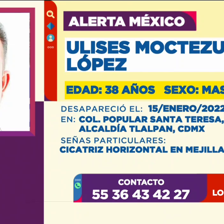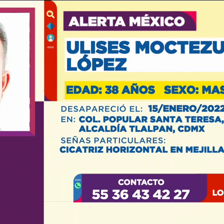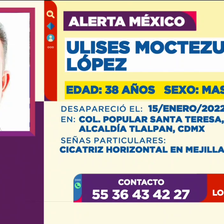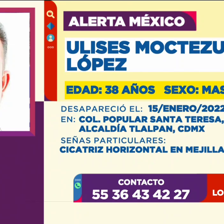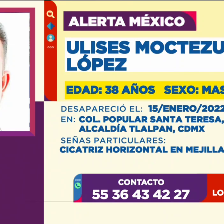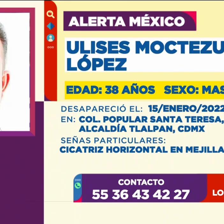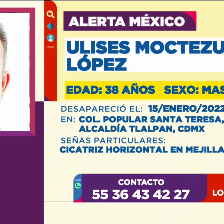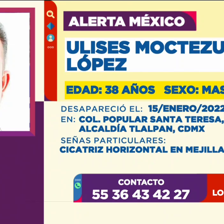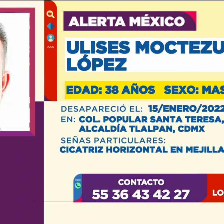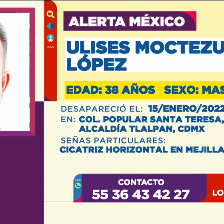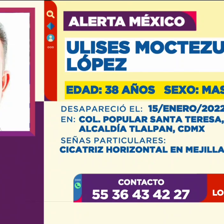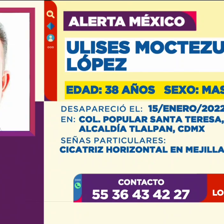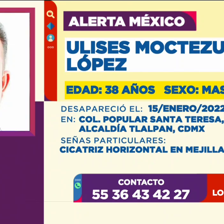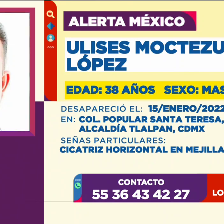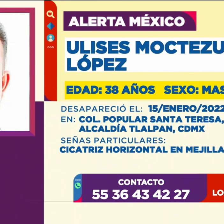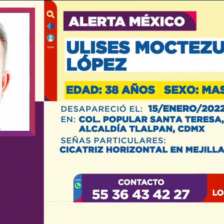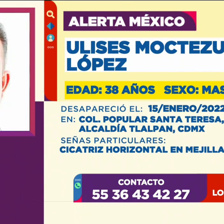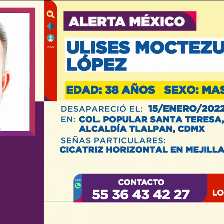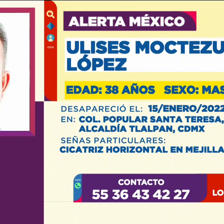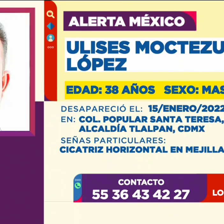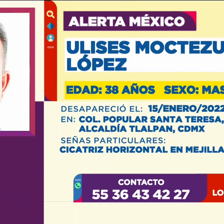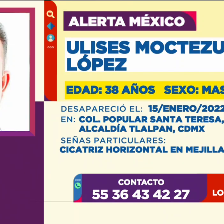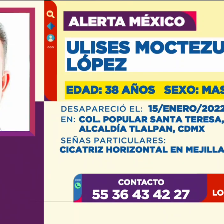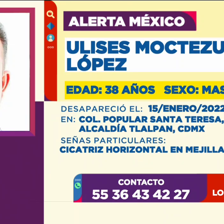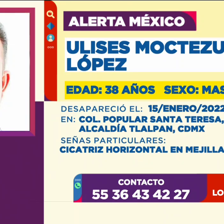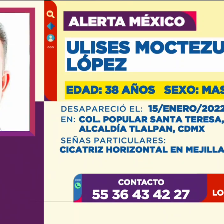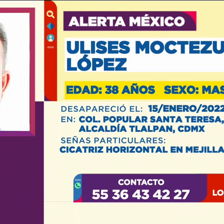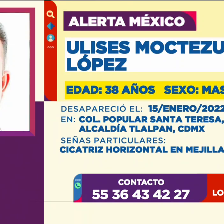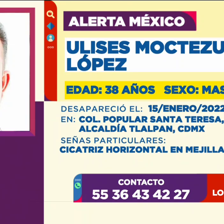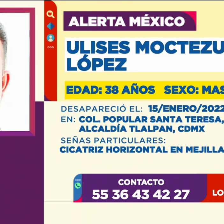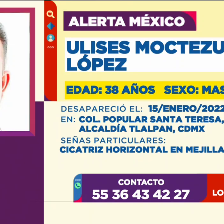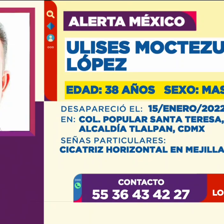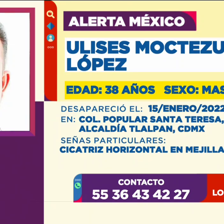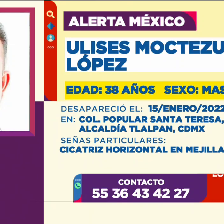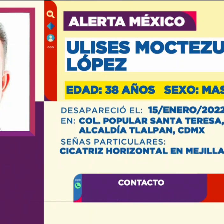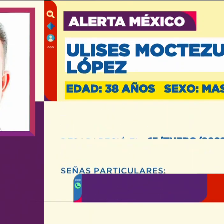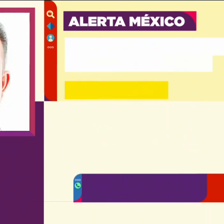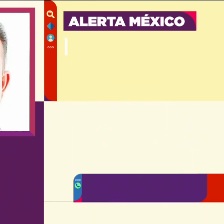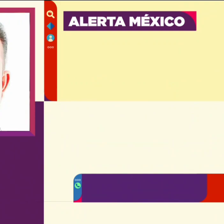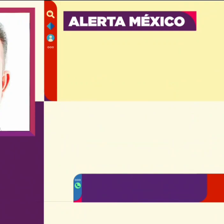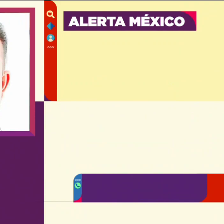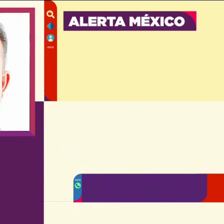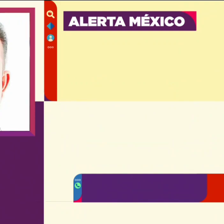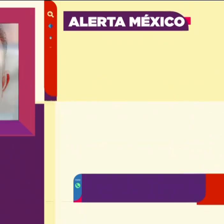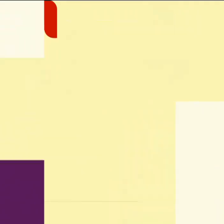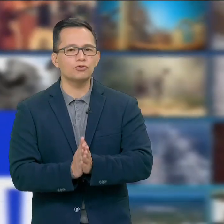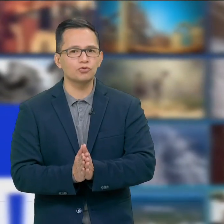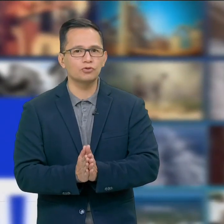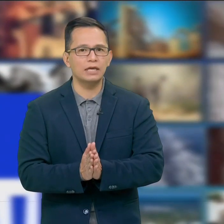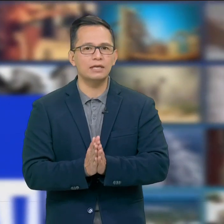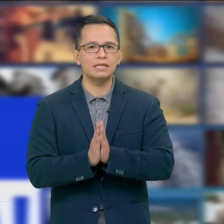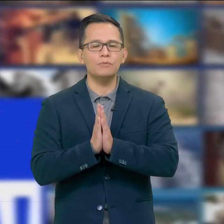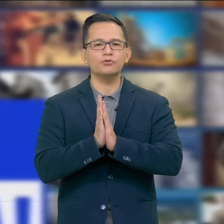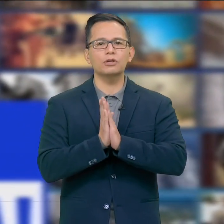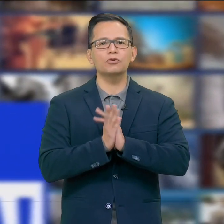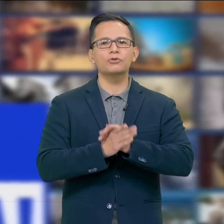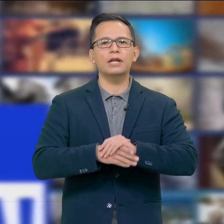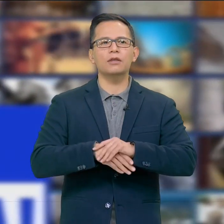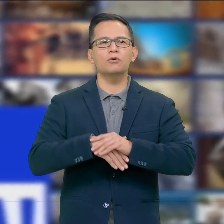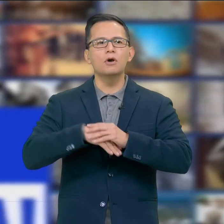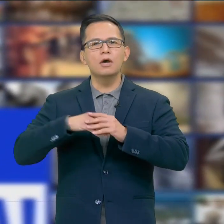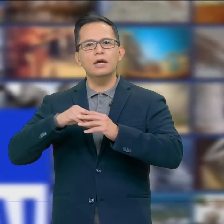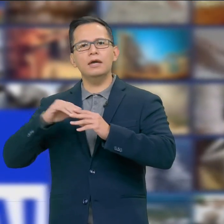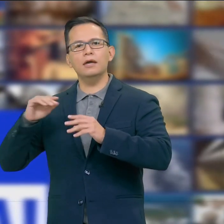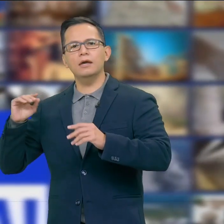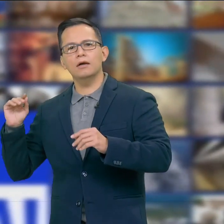55-36-43-42-27. Seamos ojos y oídos. Pero sobre todo, de verdad, seamos buenos mexicanos. Gracias a todos ustedes, hemos